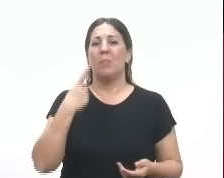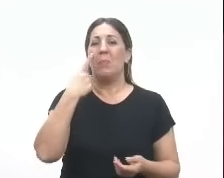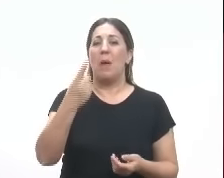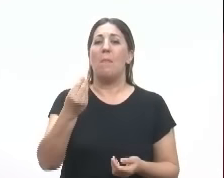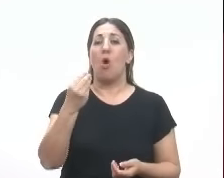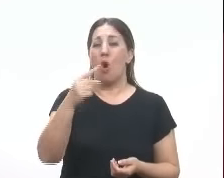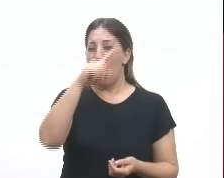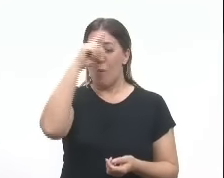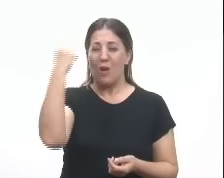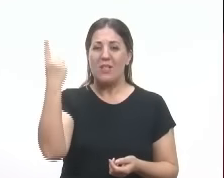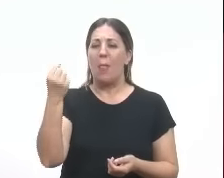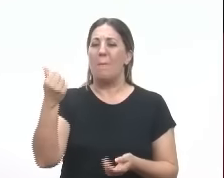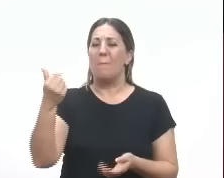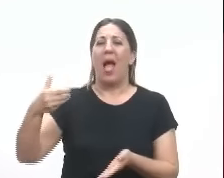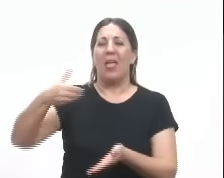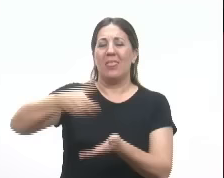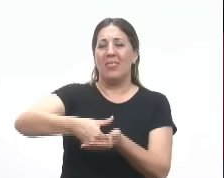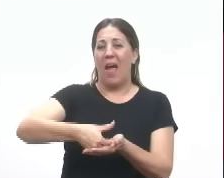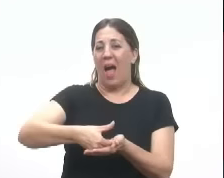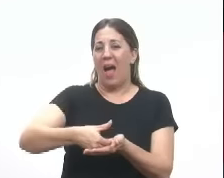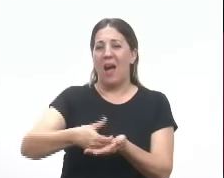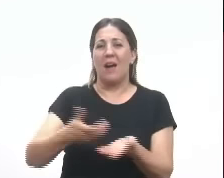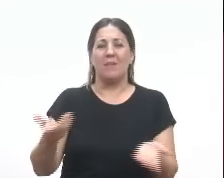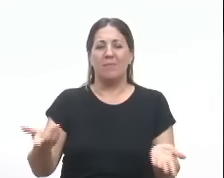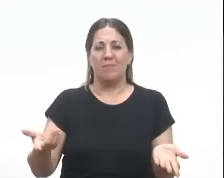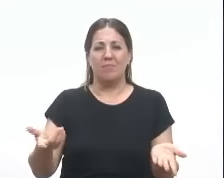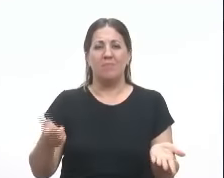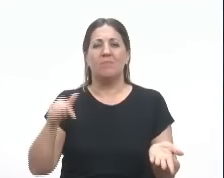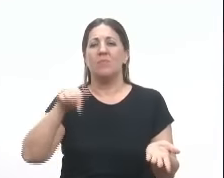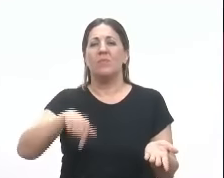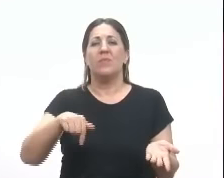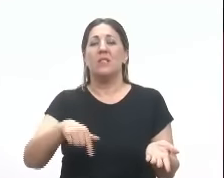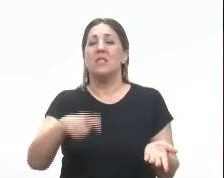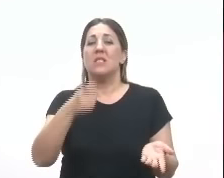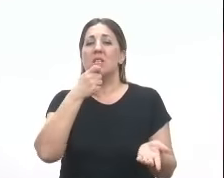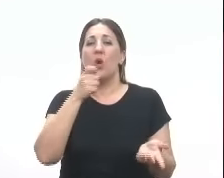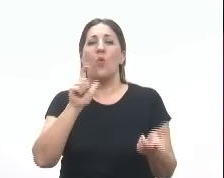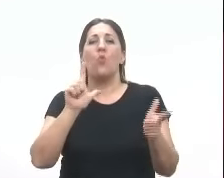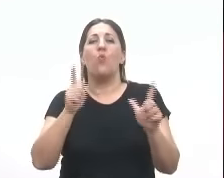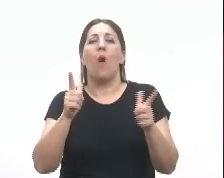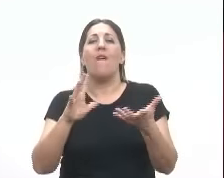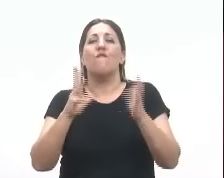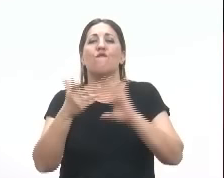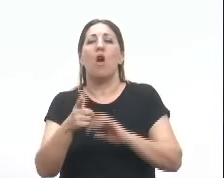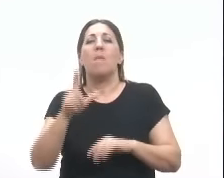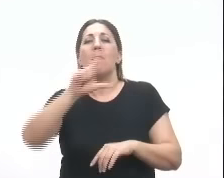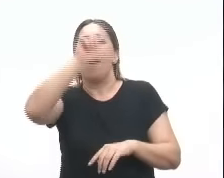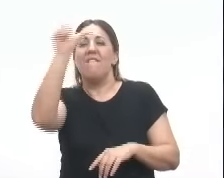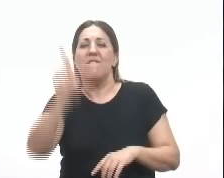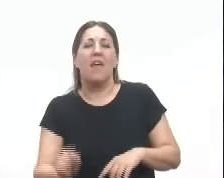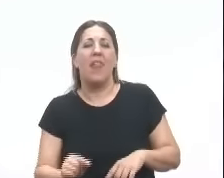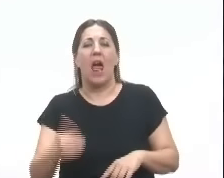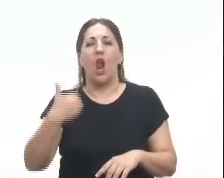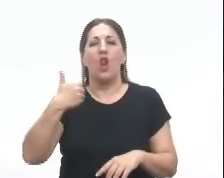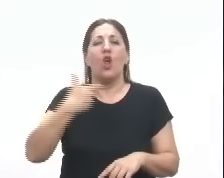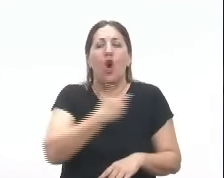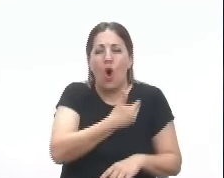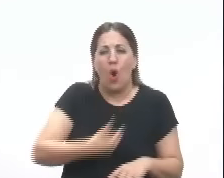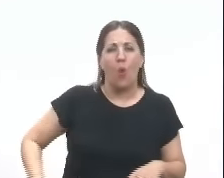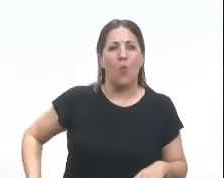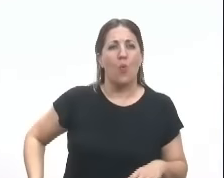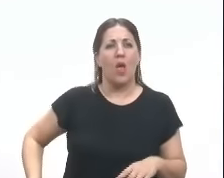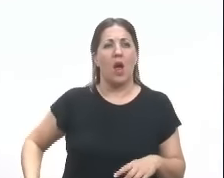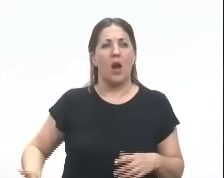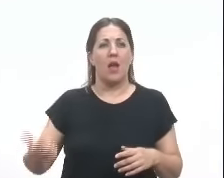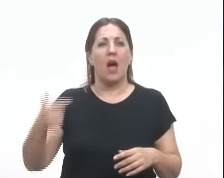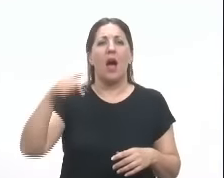Estado. No va a haber resultado económico si no hay sistema federal de gobierno, que le apretan a cada gobernador a ver si te voy a